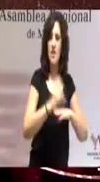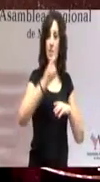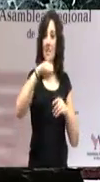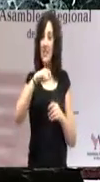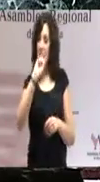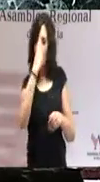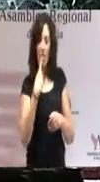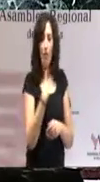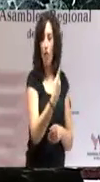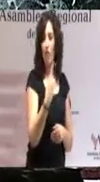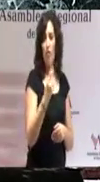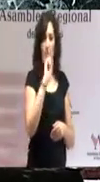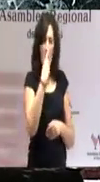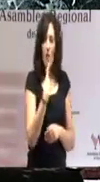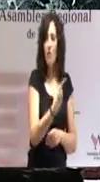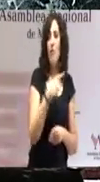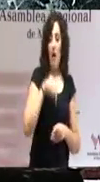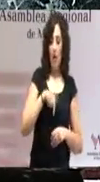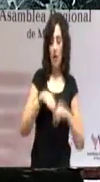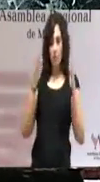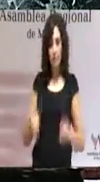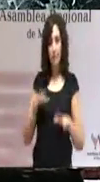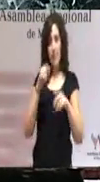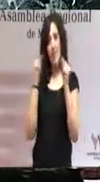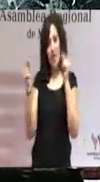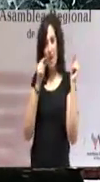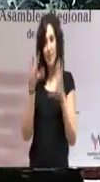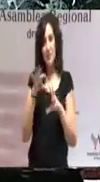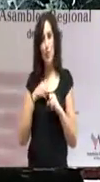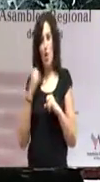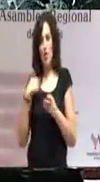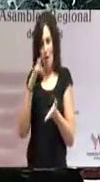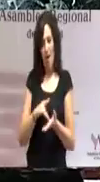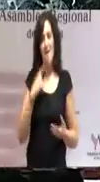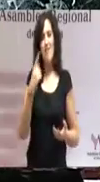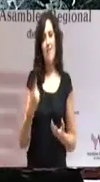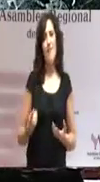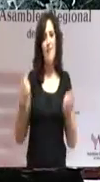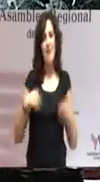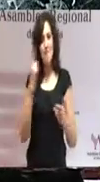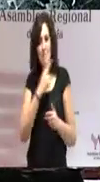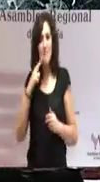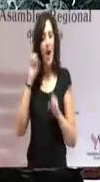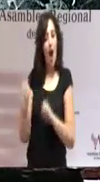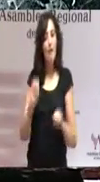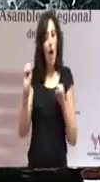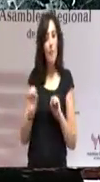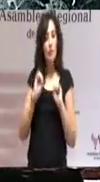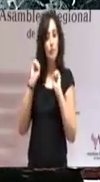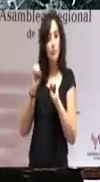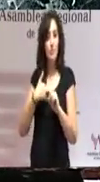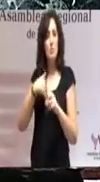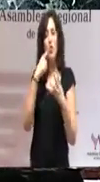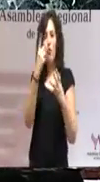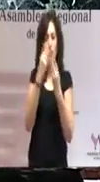nadie. Fue el primero que lo dijo en esta tribuna en el debate de investidura. Y se comprometió a que los aforamientos